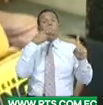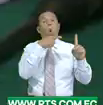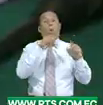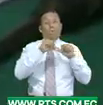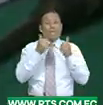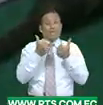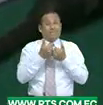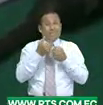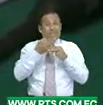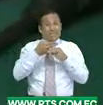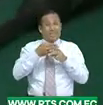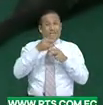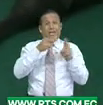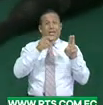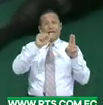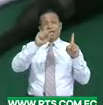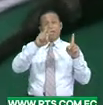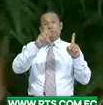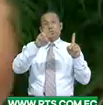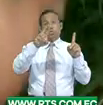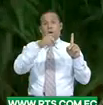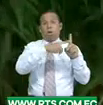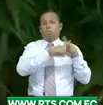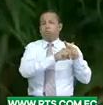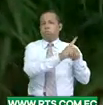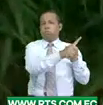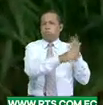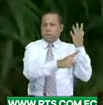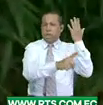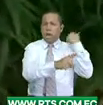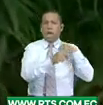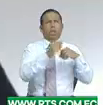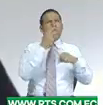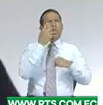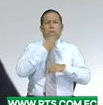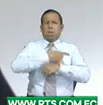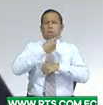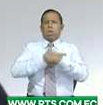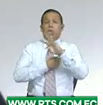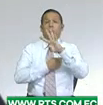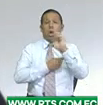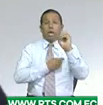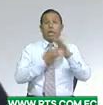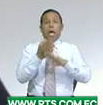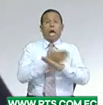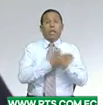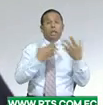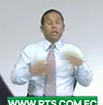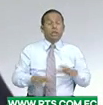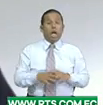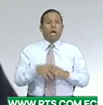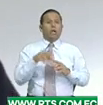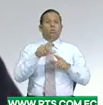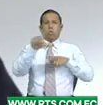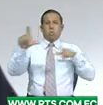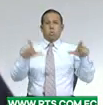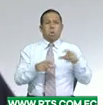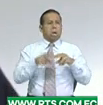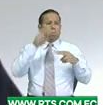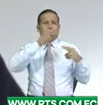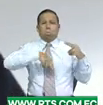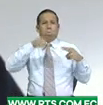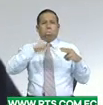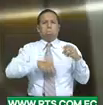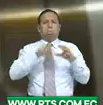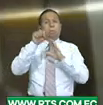Está procesado judicialmente, que está prófugo desde hace más de 40 días, apareció una grabación hecha en un lugar desconocido. Esta